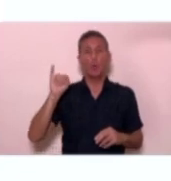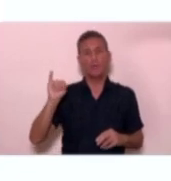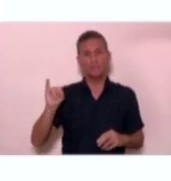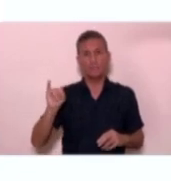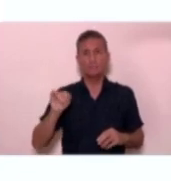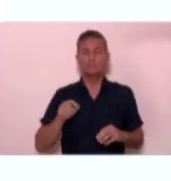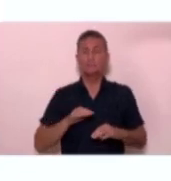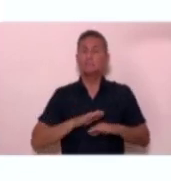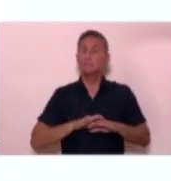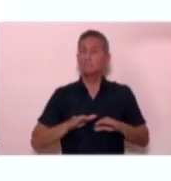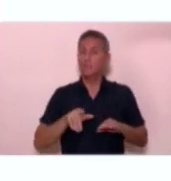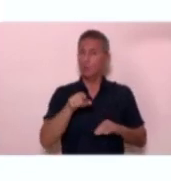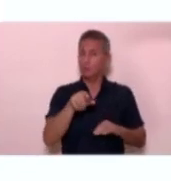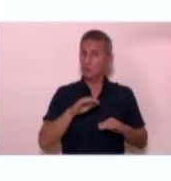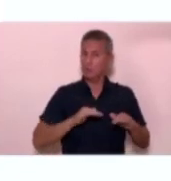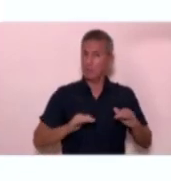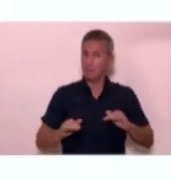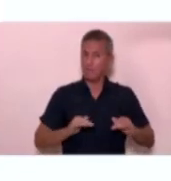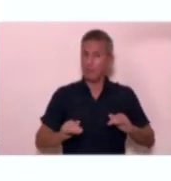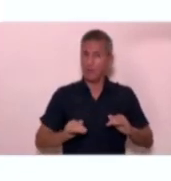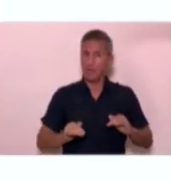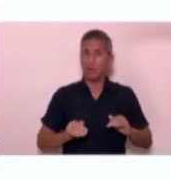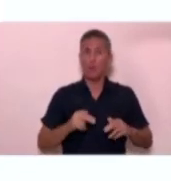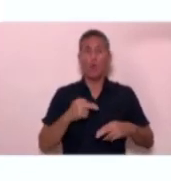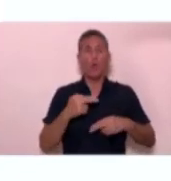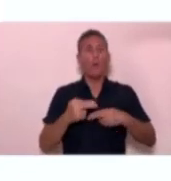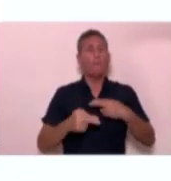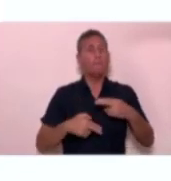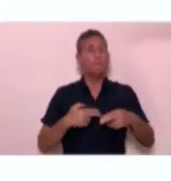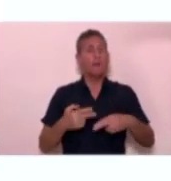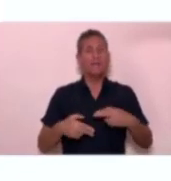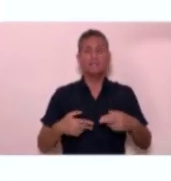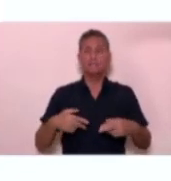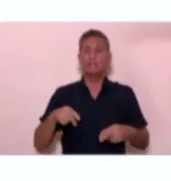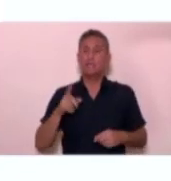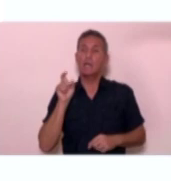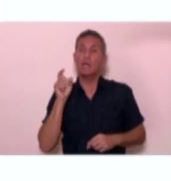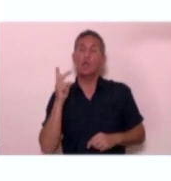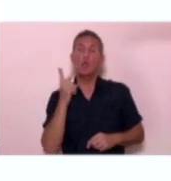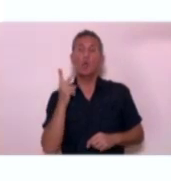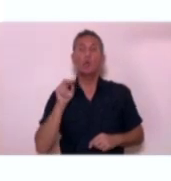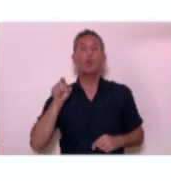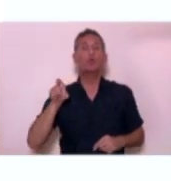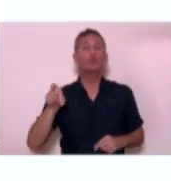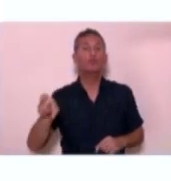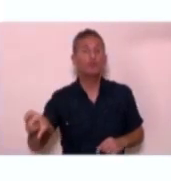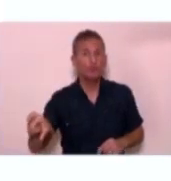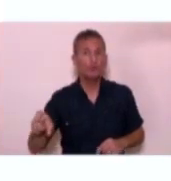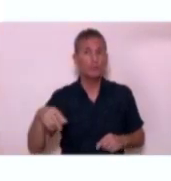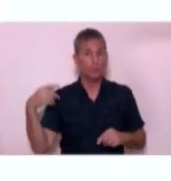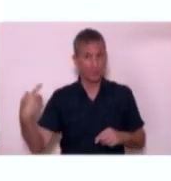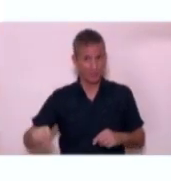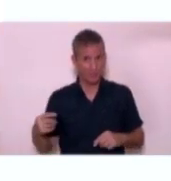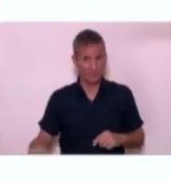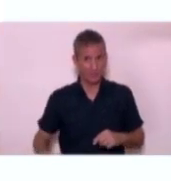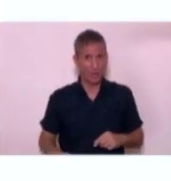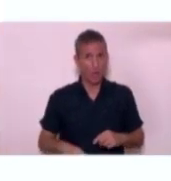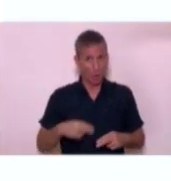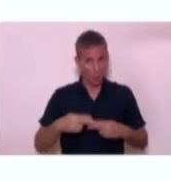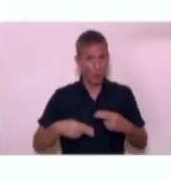que les he dado, ya estarán en condiciones de realizar los dos últimos ejercicios de forma